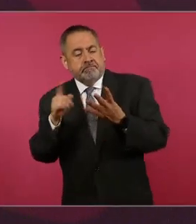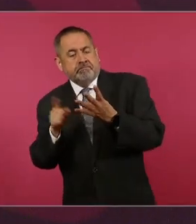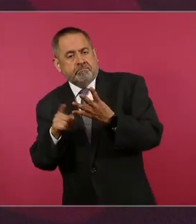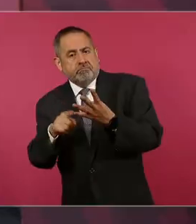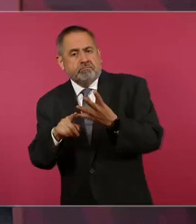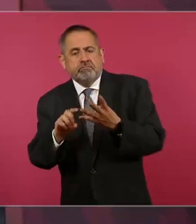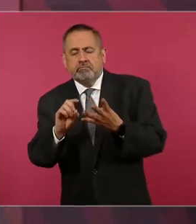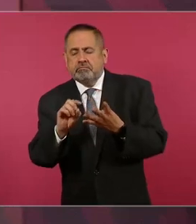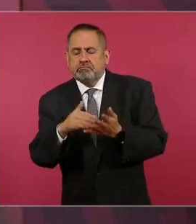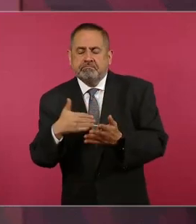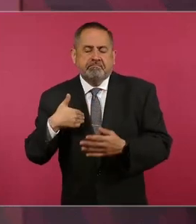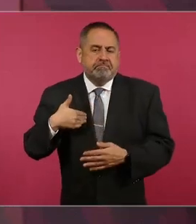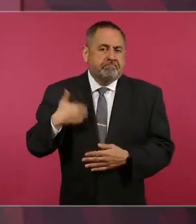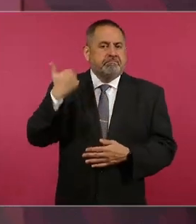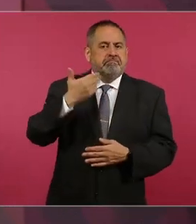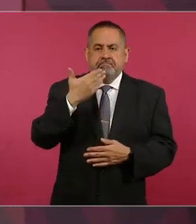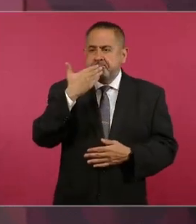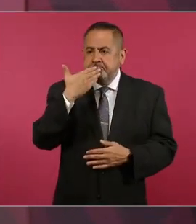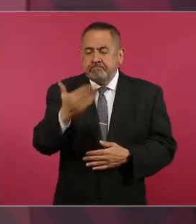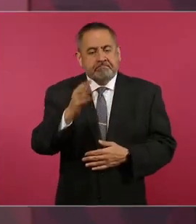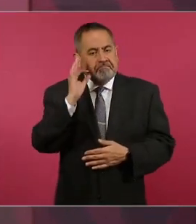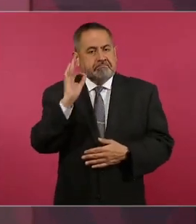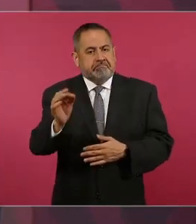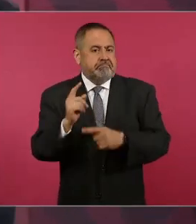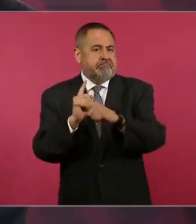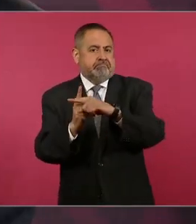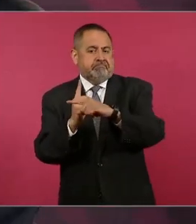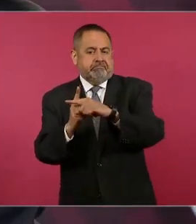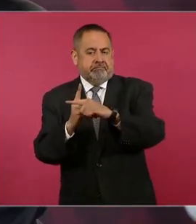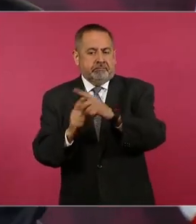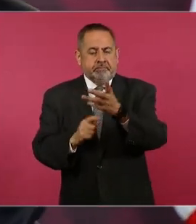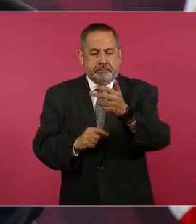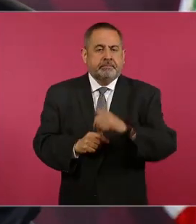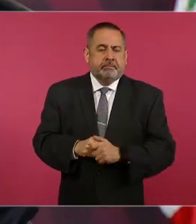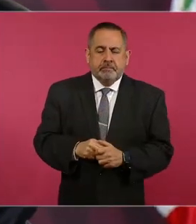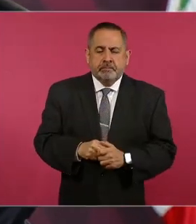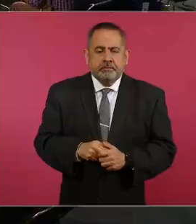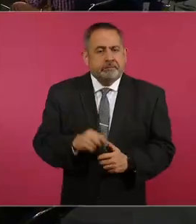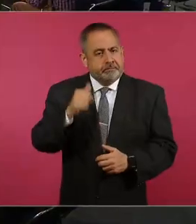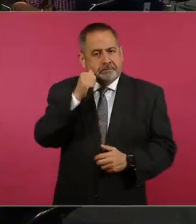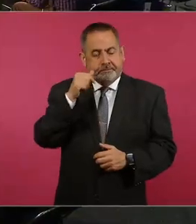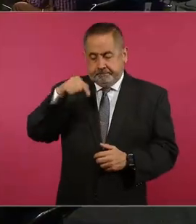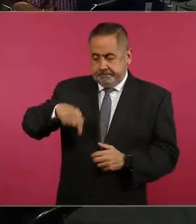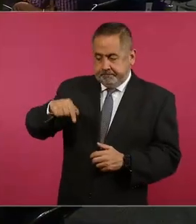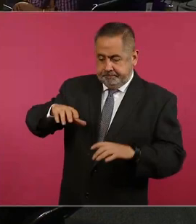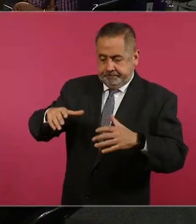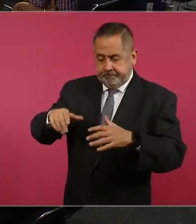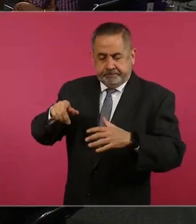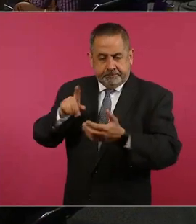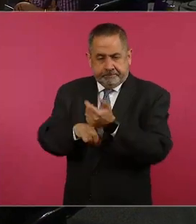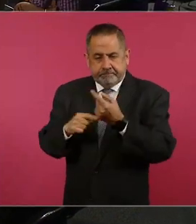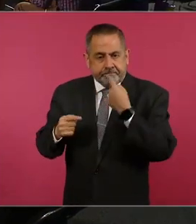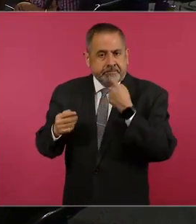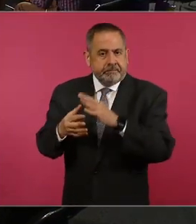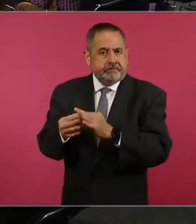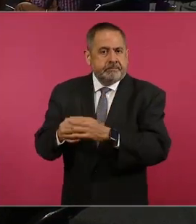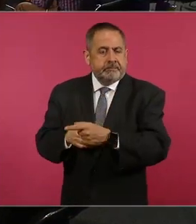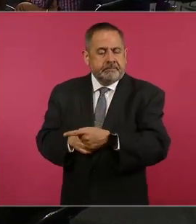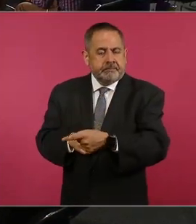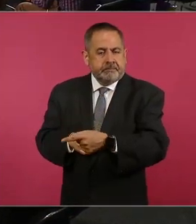favorable, porque siempre lo interno está vinculado